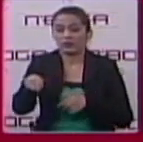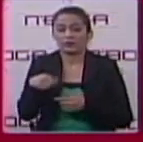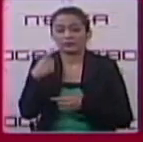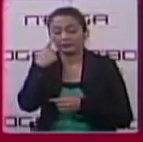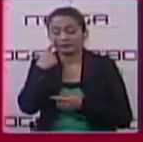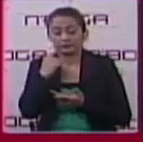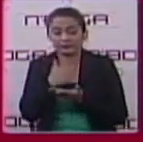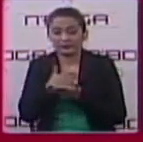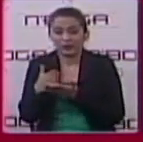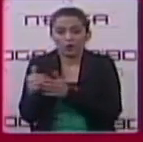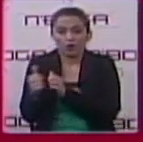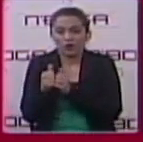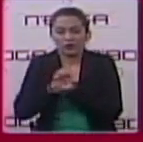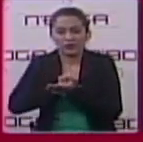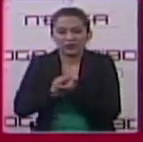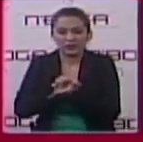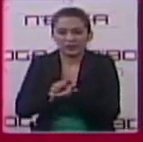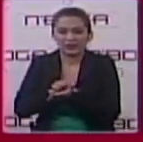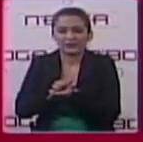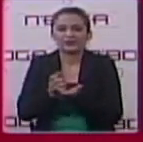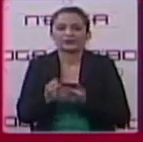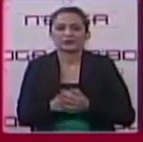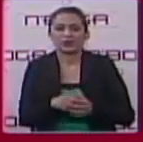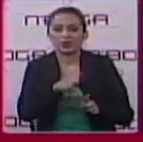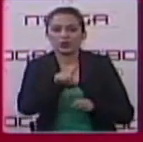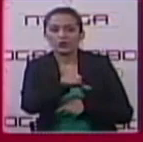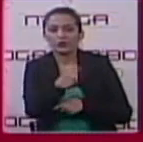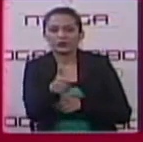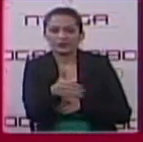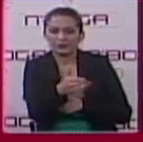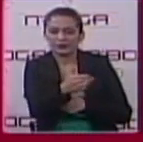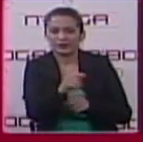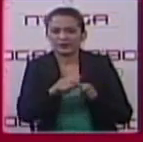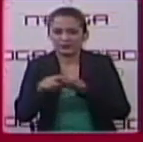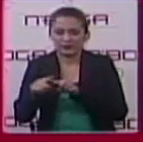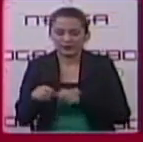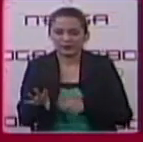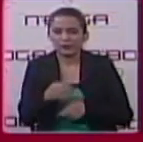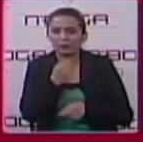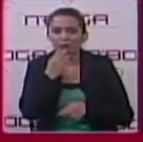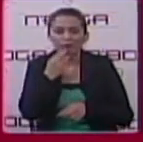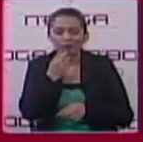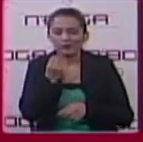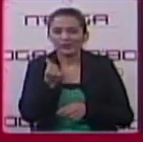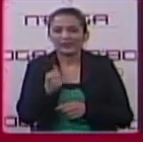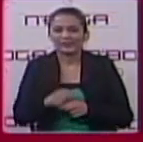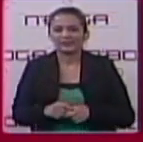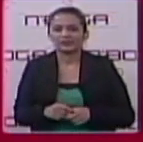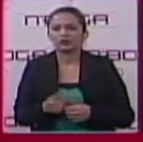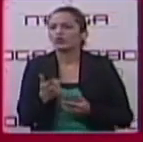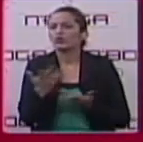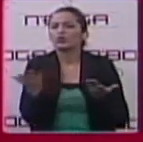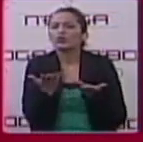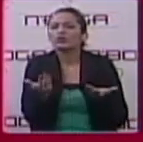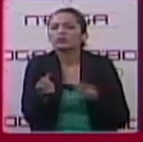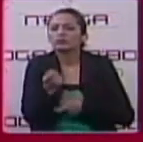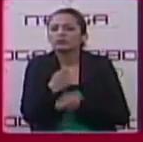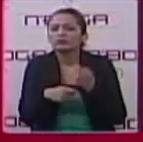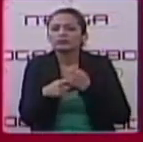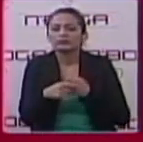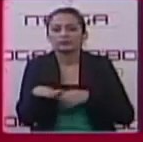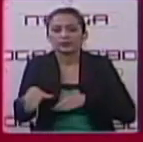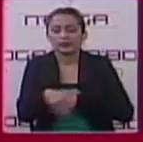queso y deditos de pescado Cuáles dónde están ustedes ubicados nosotros estamos ubicados en Mariano